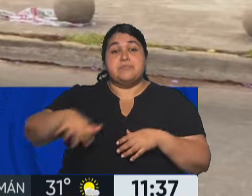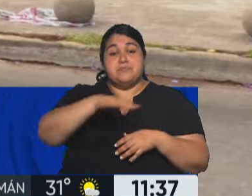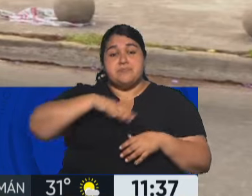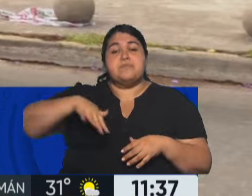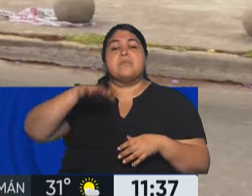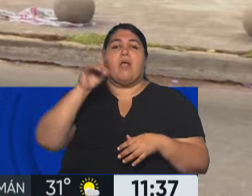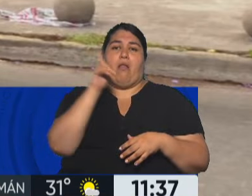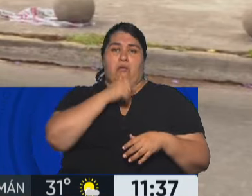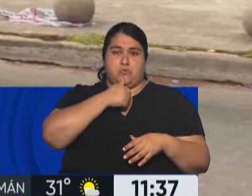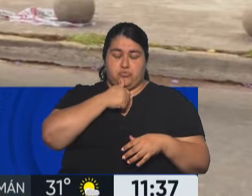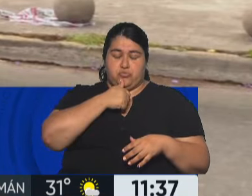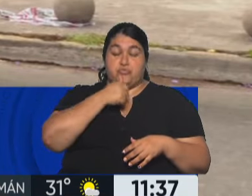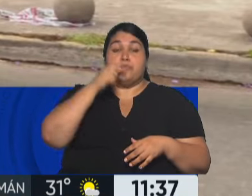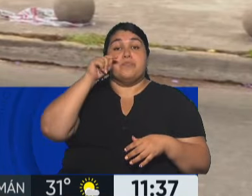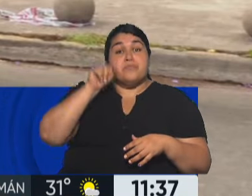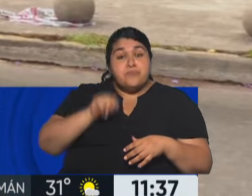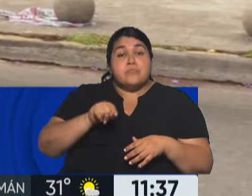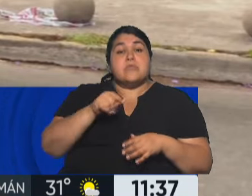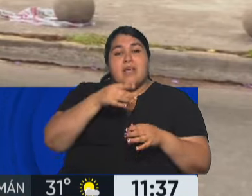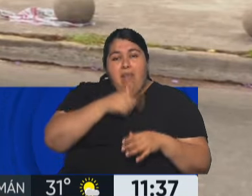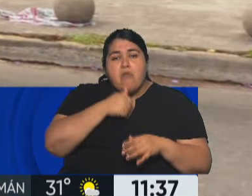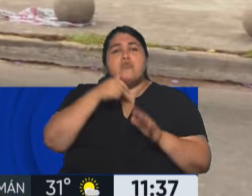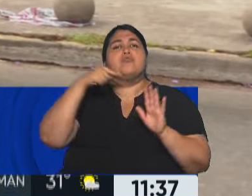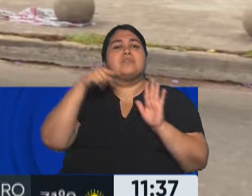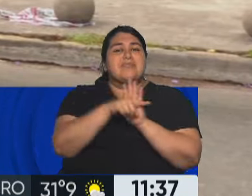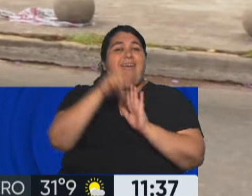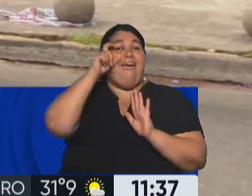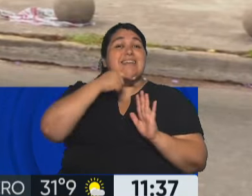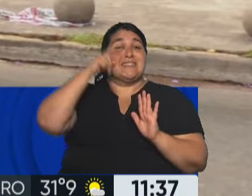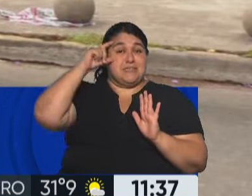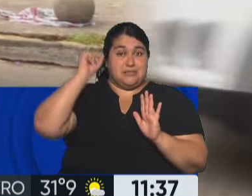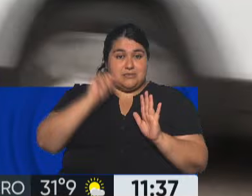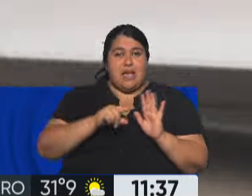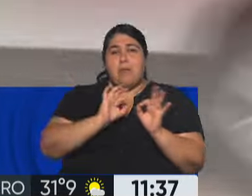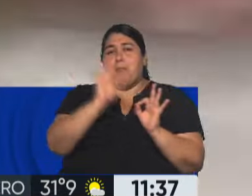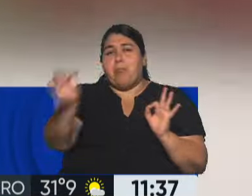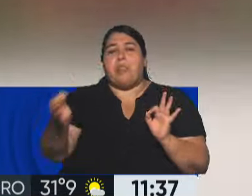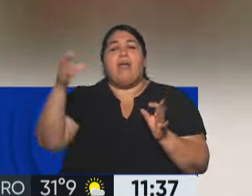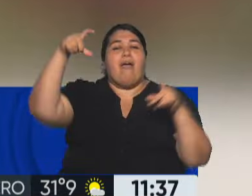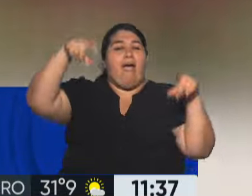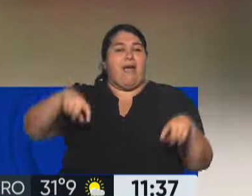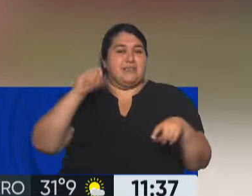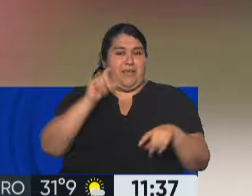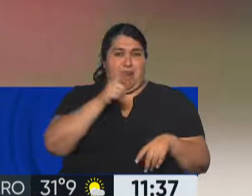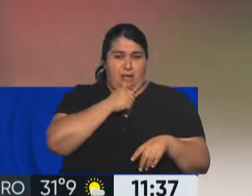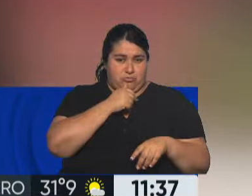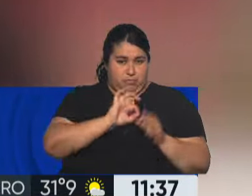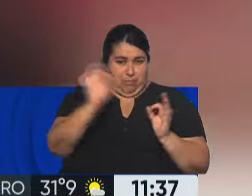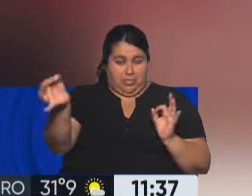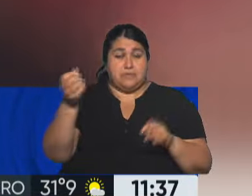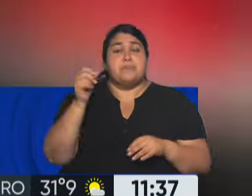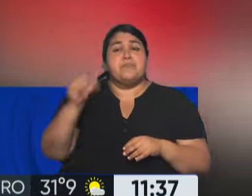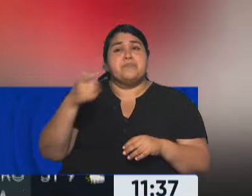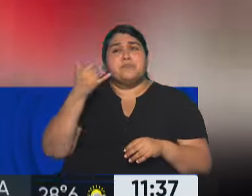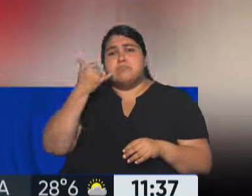el partido bonarense de la nú Precisamente en la nú este a metros nada más de la cancha del granate según un comunicado